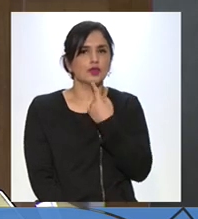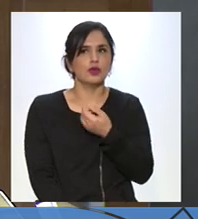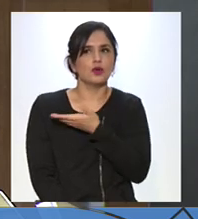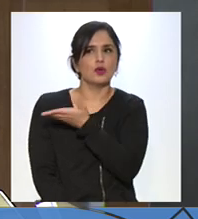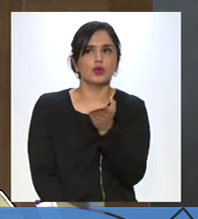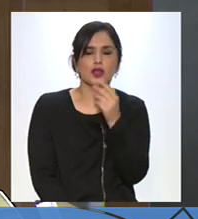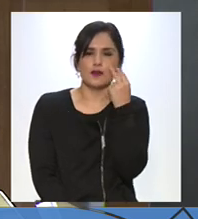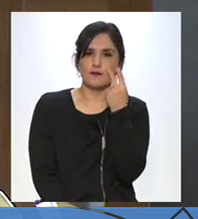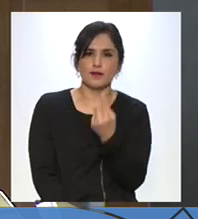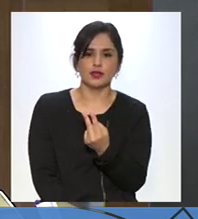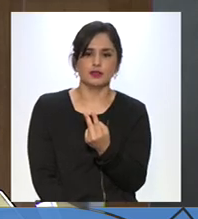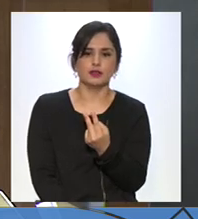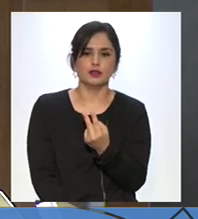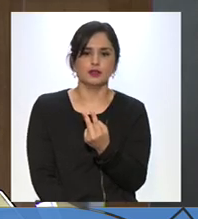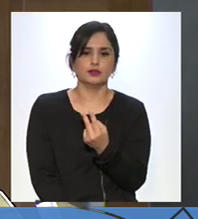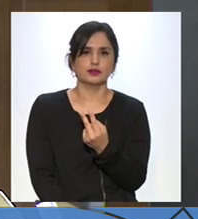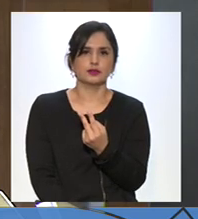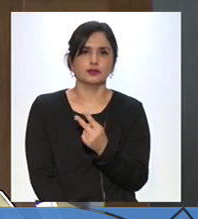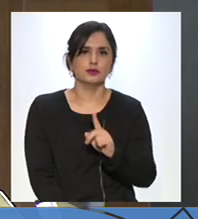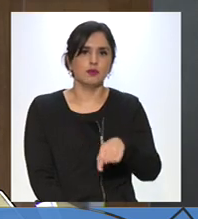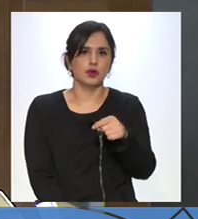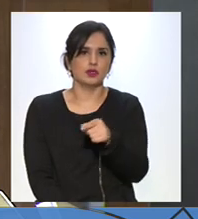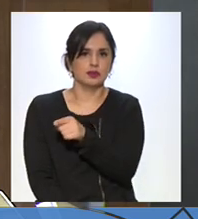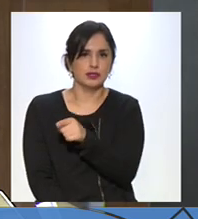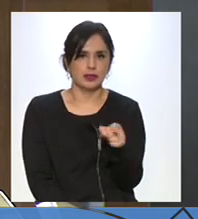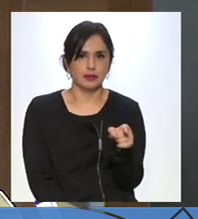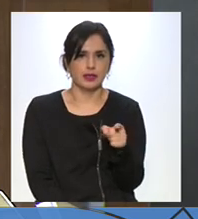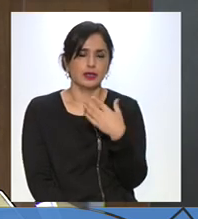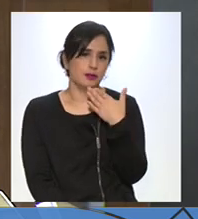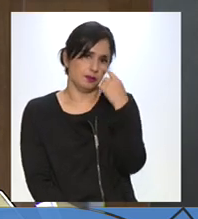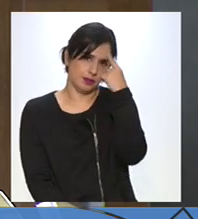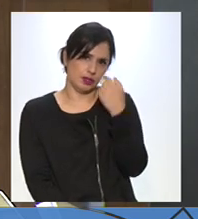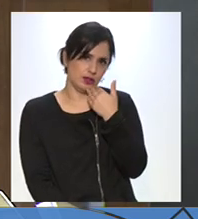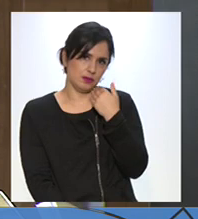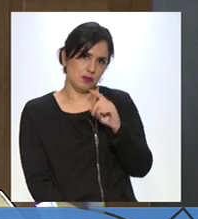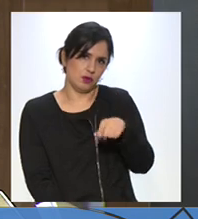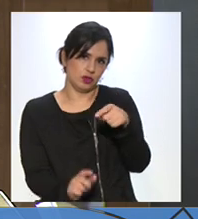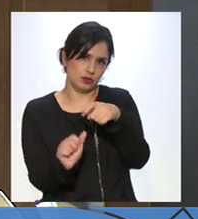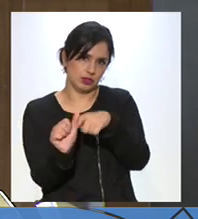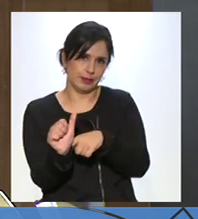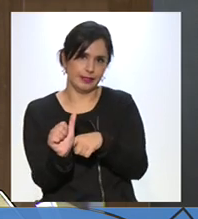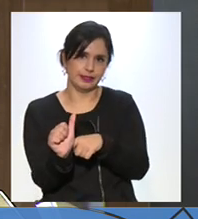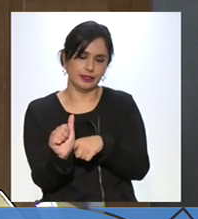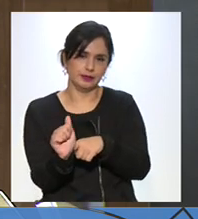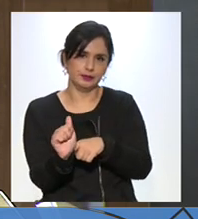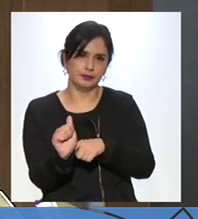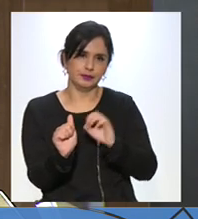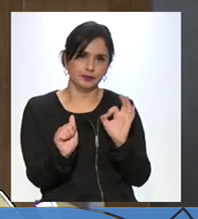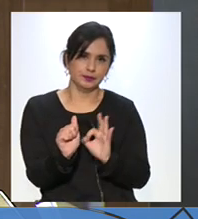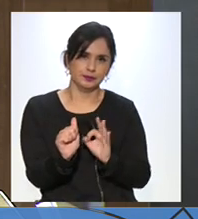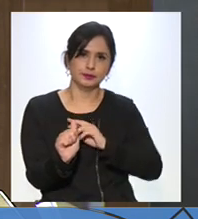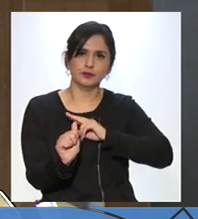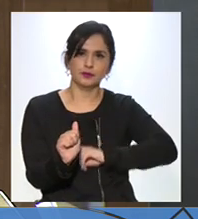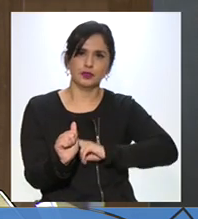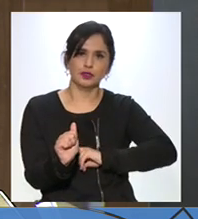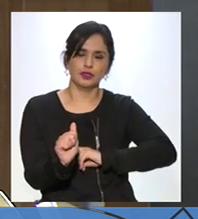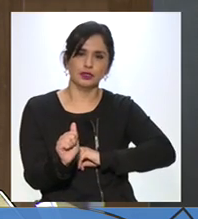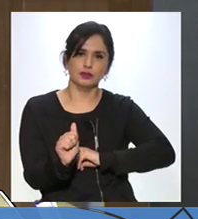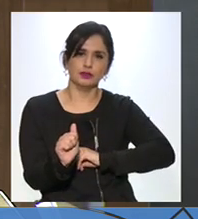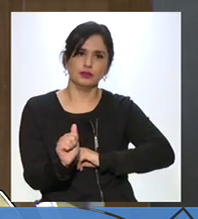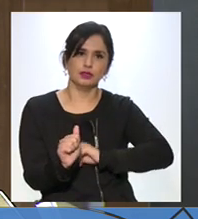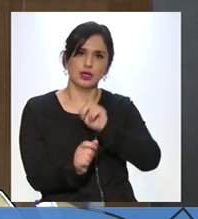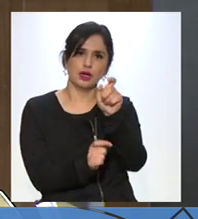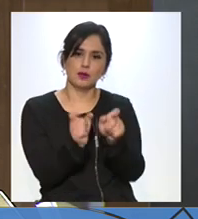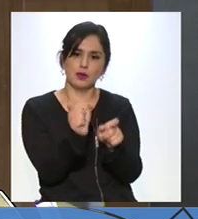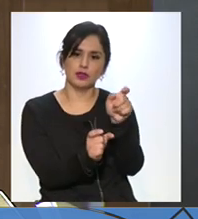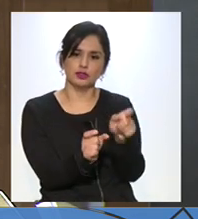ven a partir de la próxima semana, pero también a partir del próximo semestre en materia de tasa de interés de los créditos a las personas,